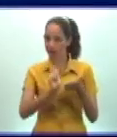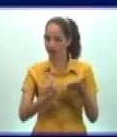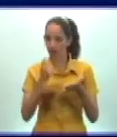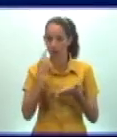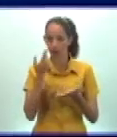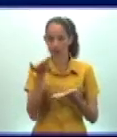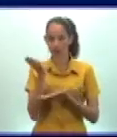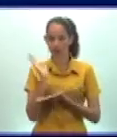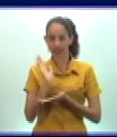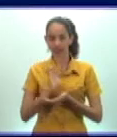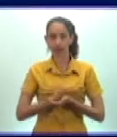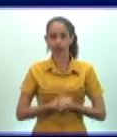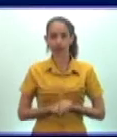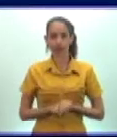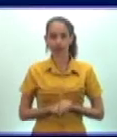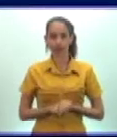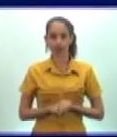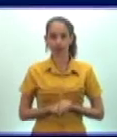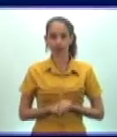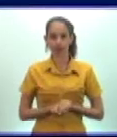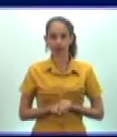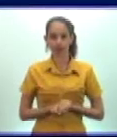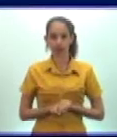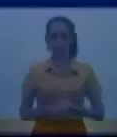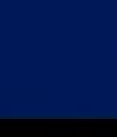copiar el tema de la clase.